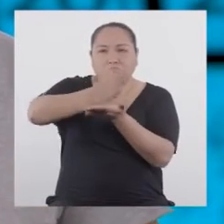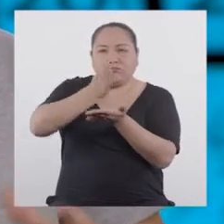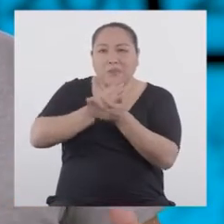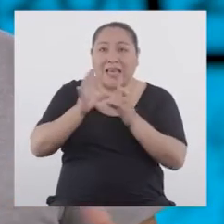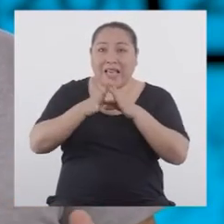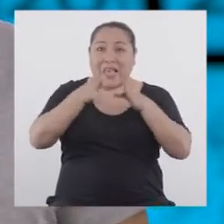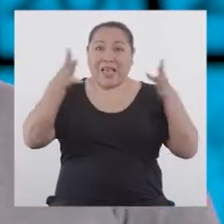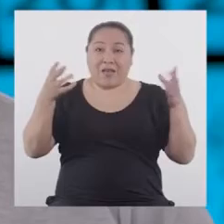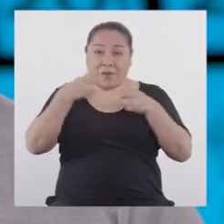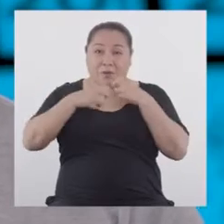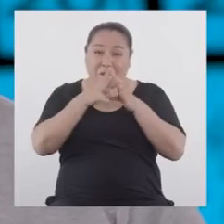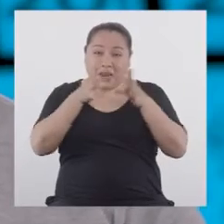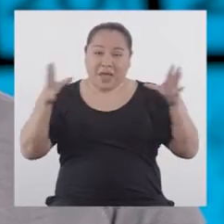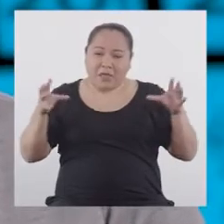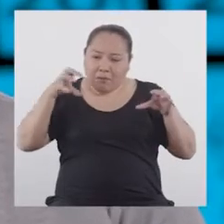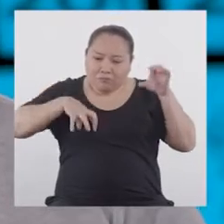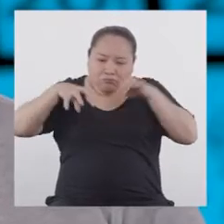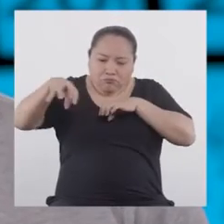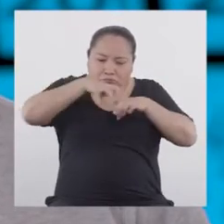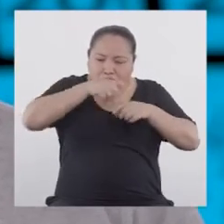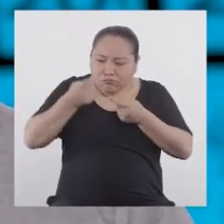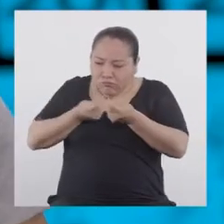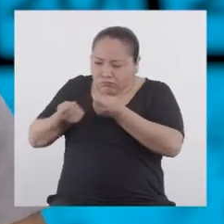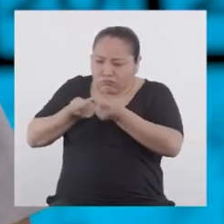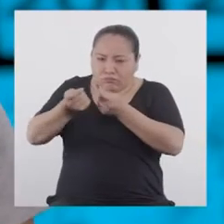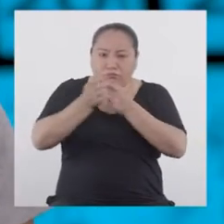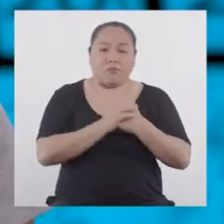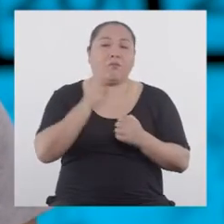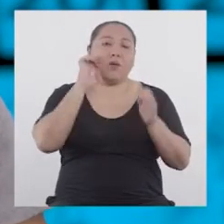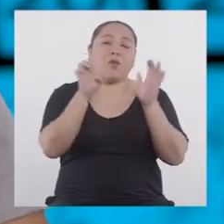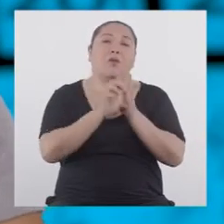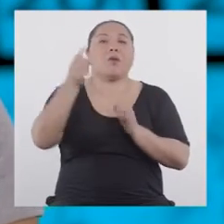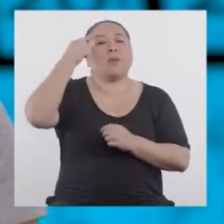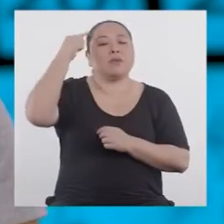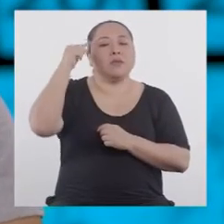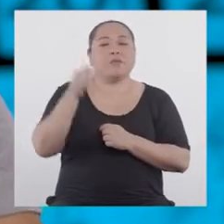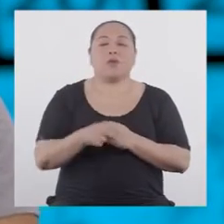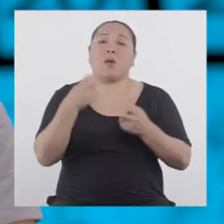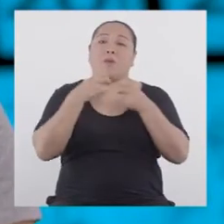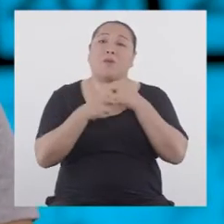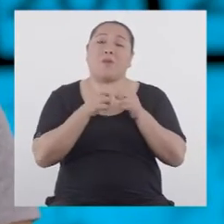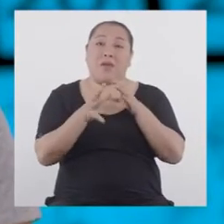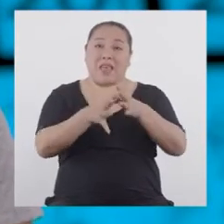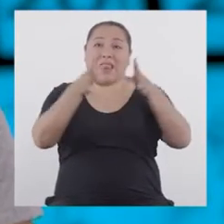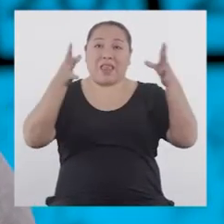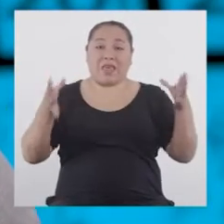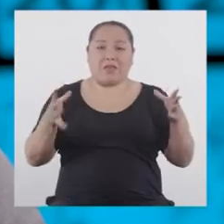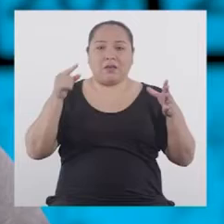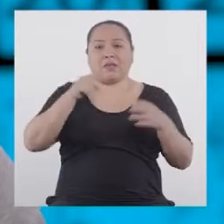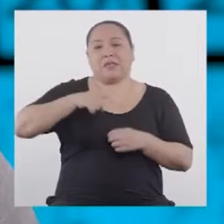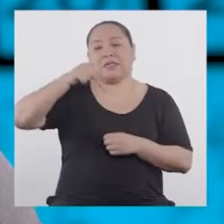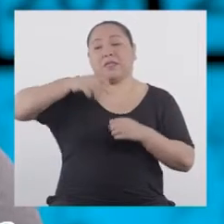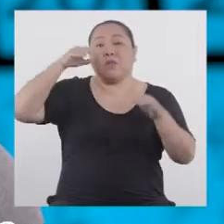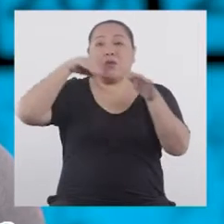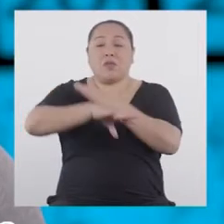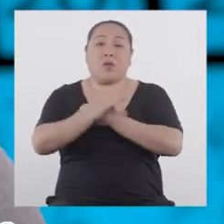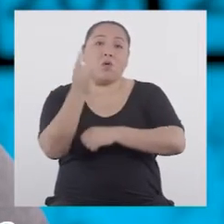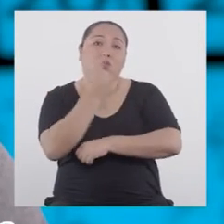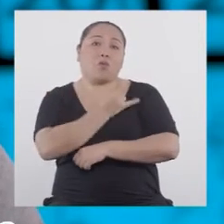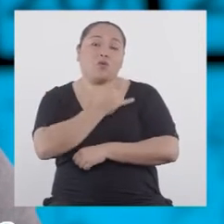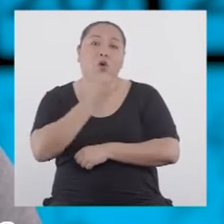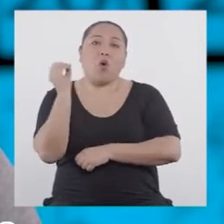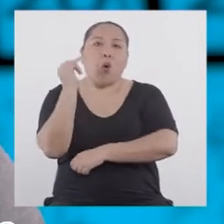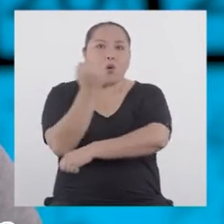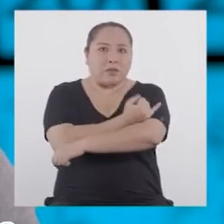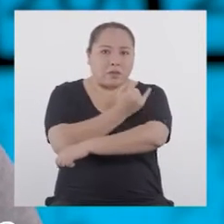dividimos el problema grande en problemas más pequeños y manejables. Por ejemplo, si pensamos que nuestro problema principal es que debemos ingresar a